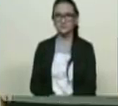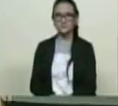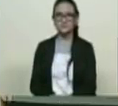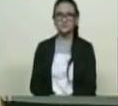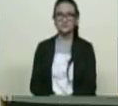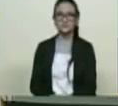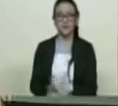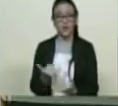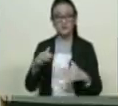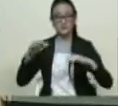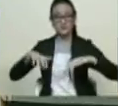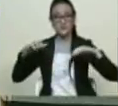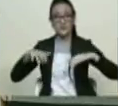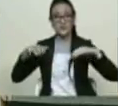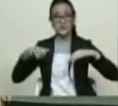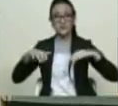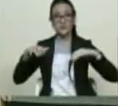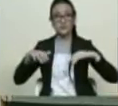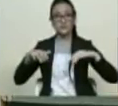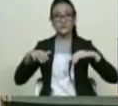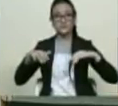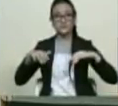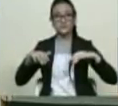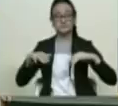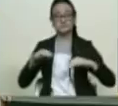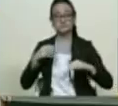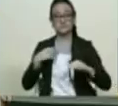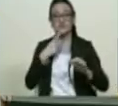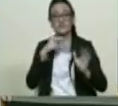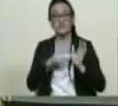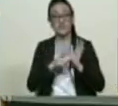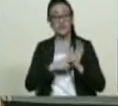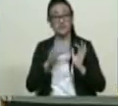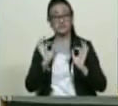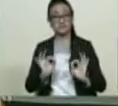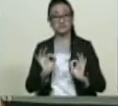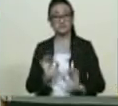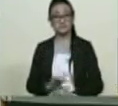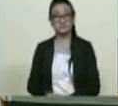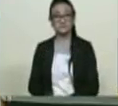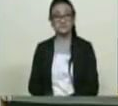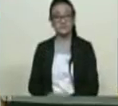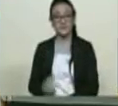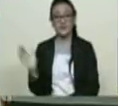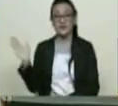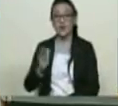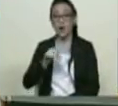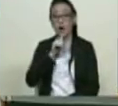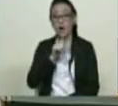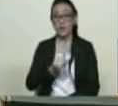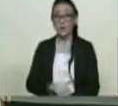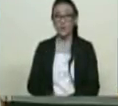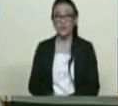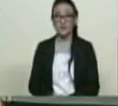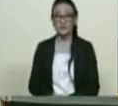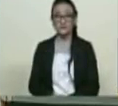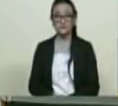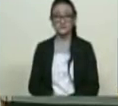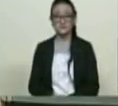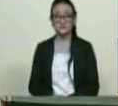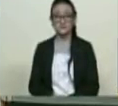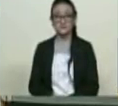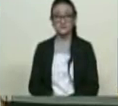Está lloviendo, ¿no? Palabra cierta, pues. Llegó el agua. Echemos de